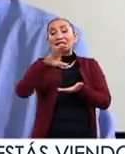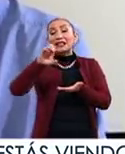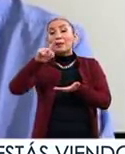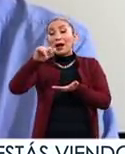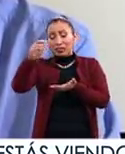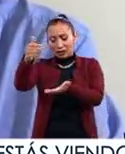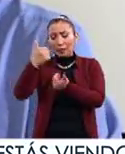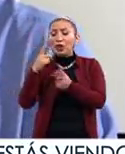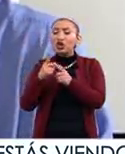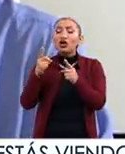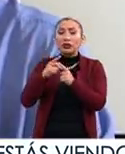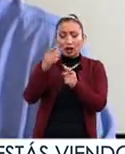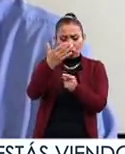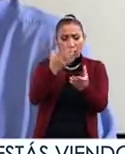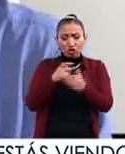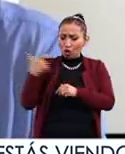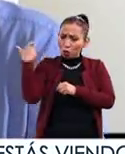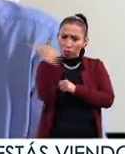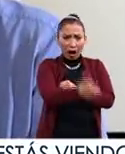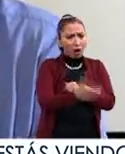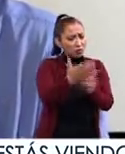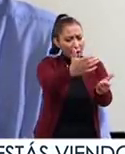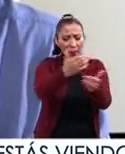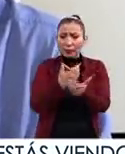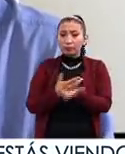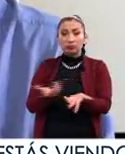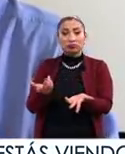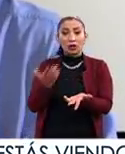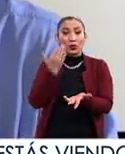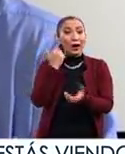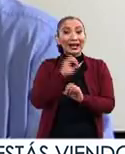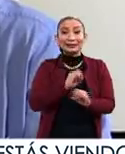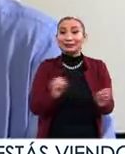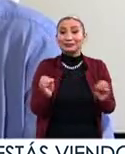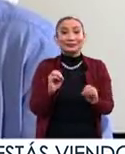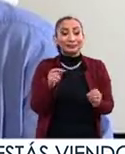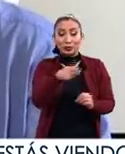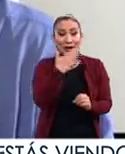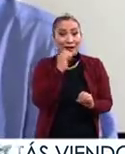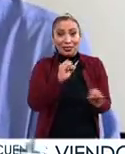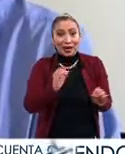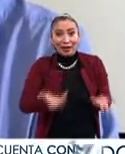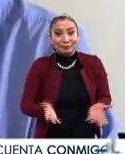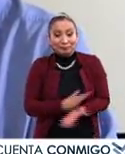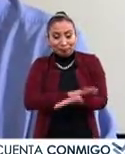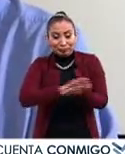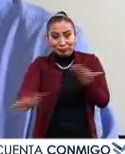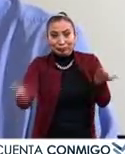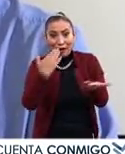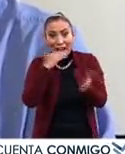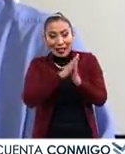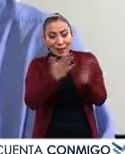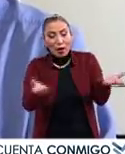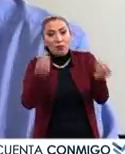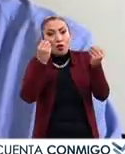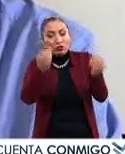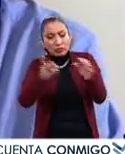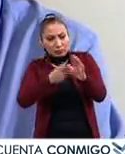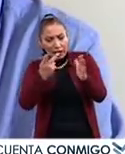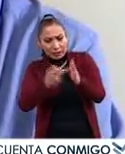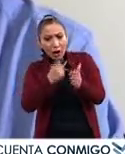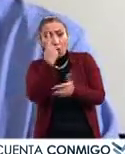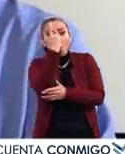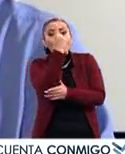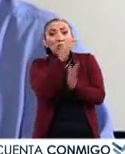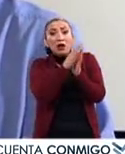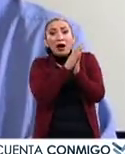tengan, díganme dónde los recojo y los pago. Y resulta que no. No estaban agotados. Están agotados. Fueron muchos casos de una